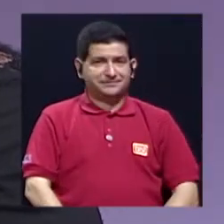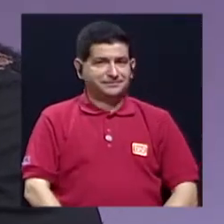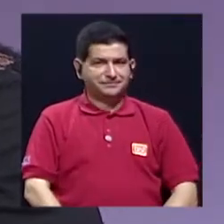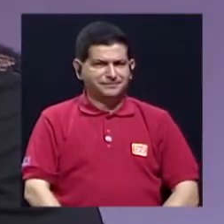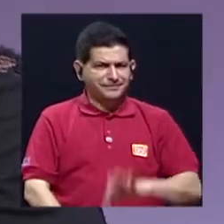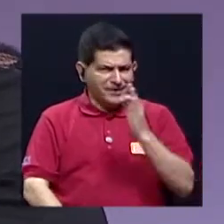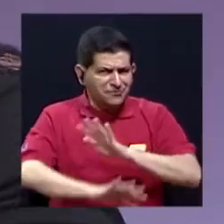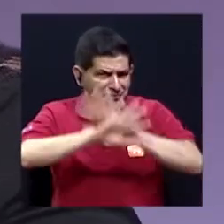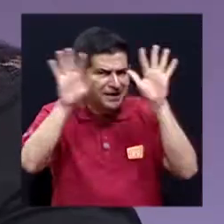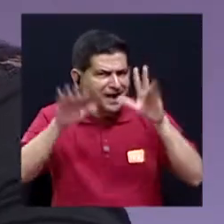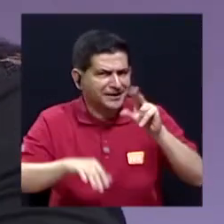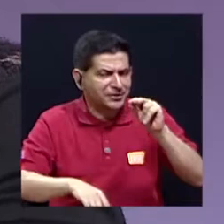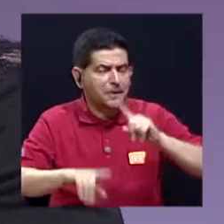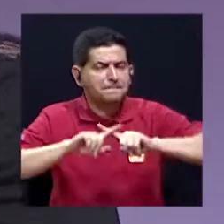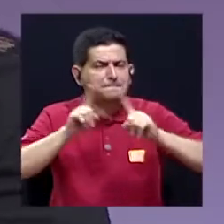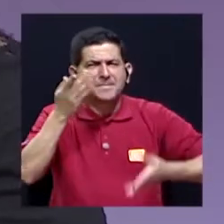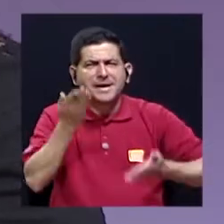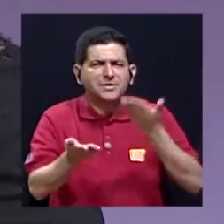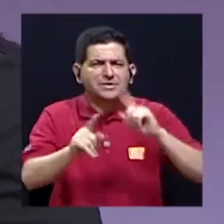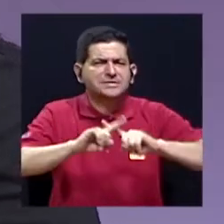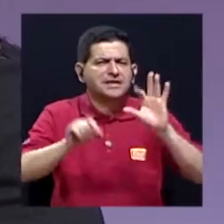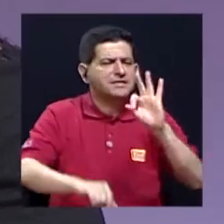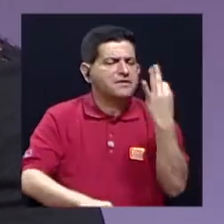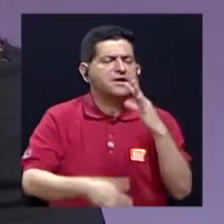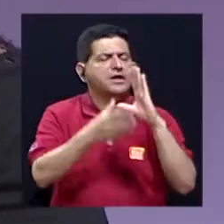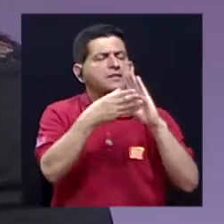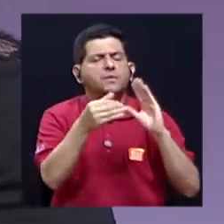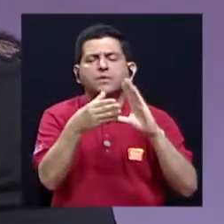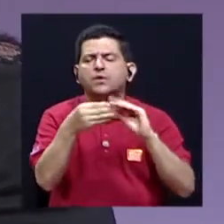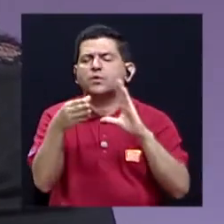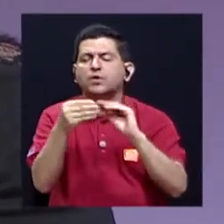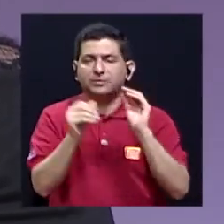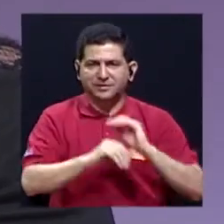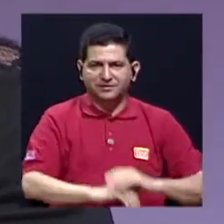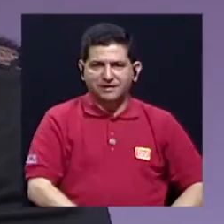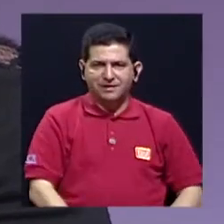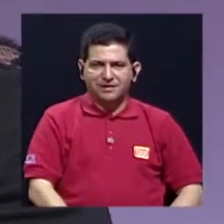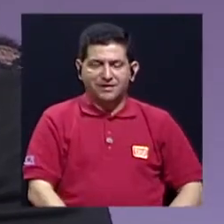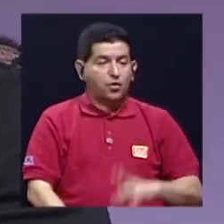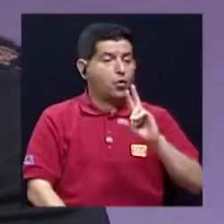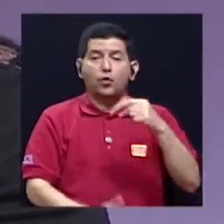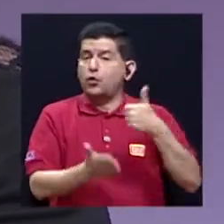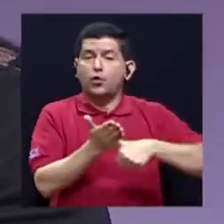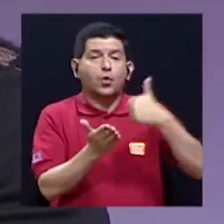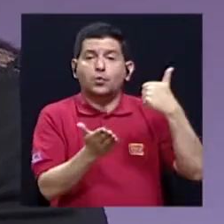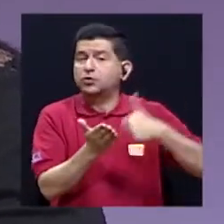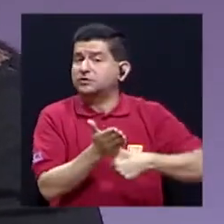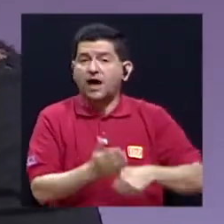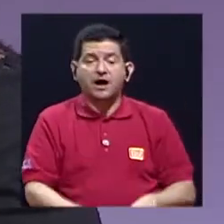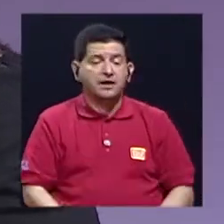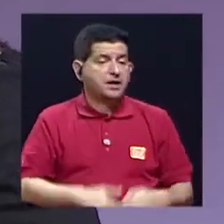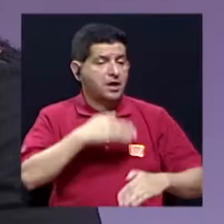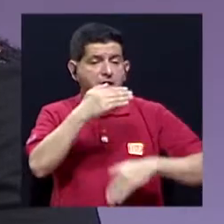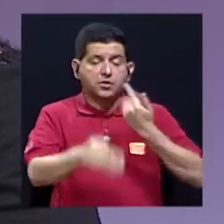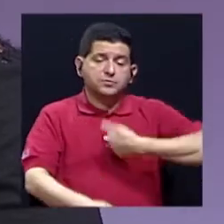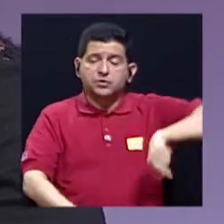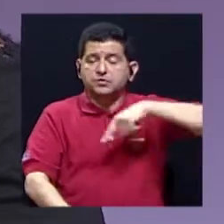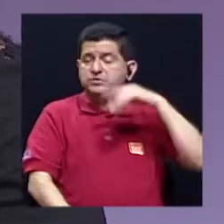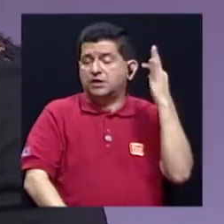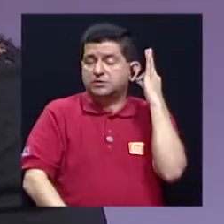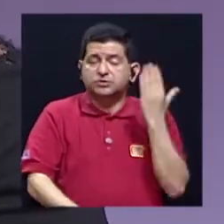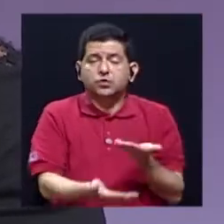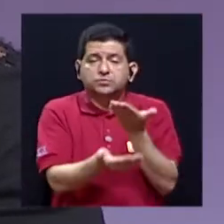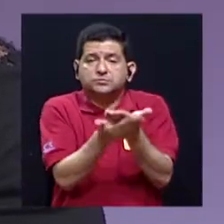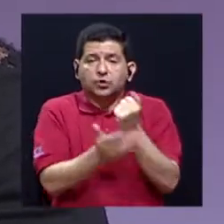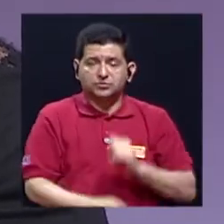tan abiertamente, pero de alguna u otra manera, con comentarios, no votando, por ejemplo, las gestiones de nosotras,